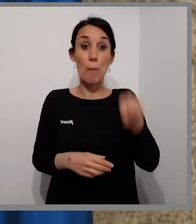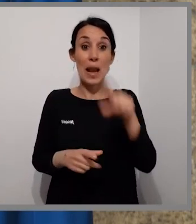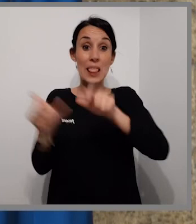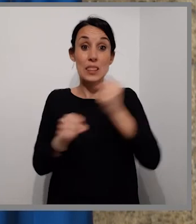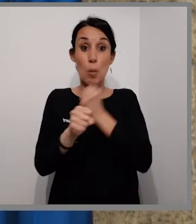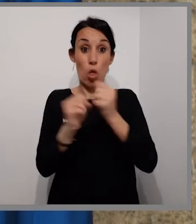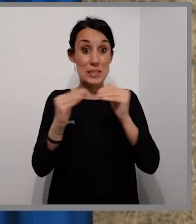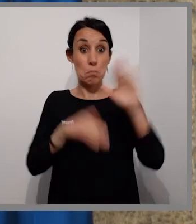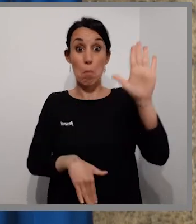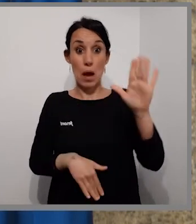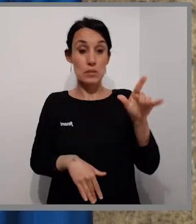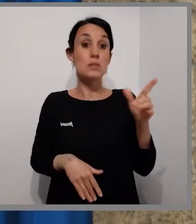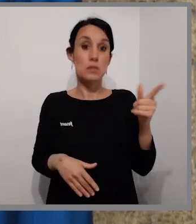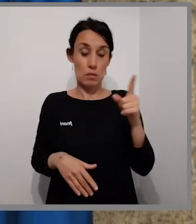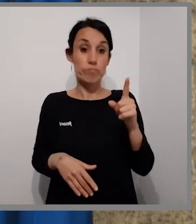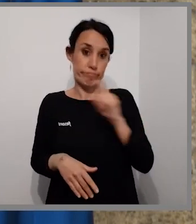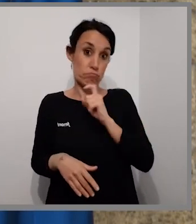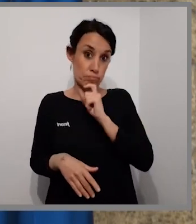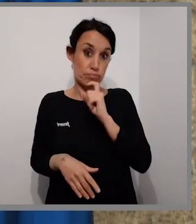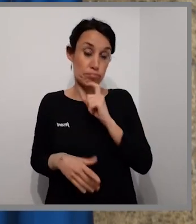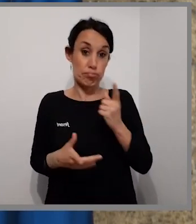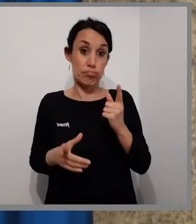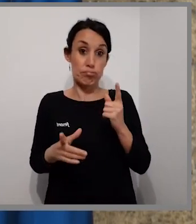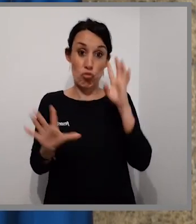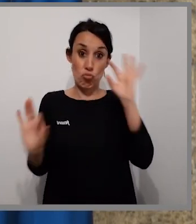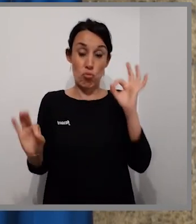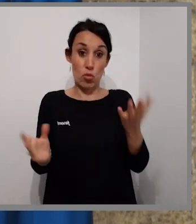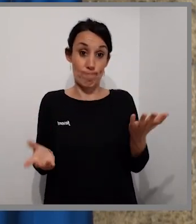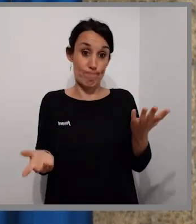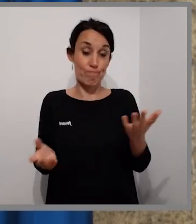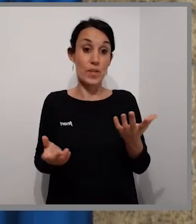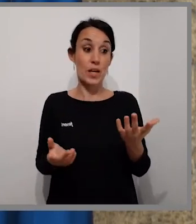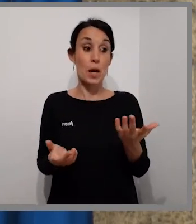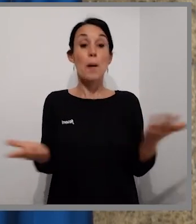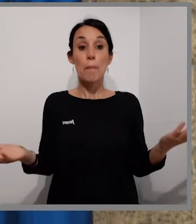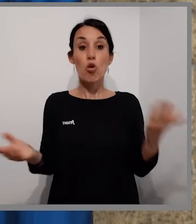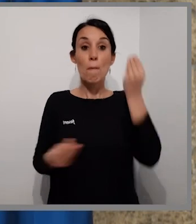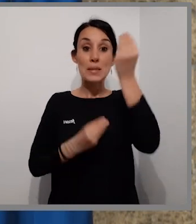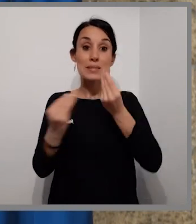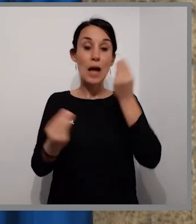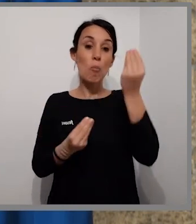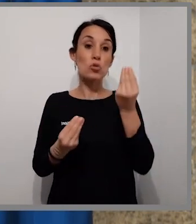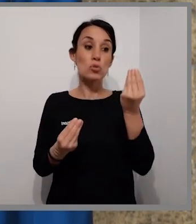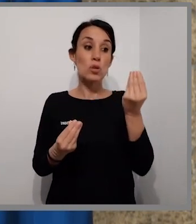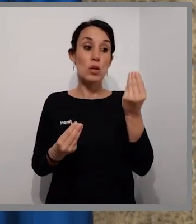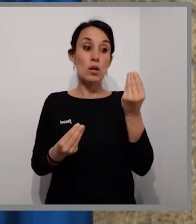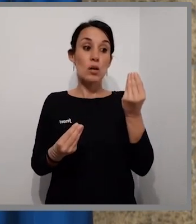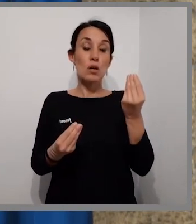250.000 trabajadores, y por tanto pues tiene una dificultad, que eso es es lógico, pero